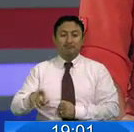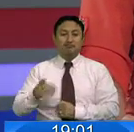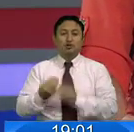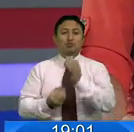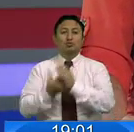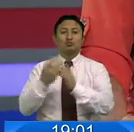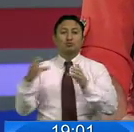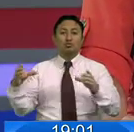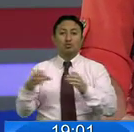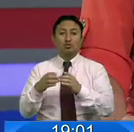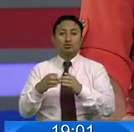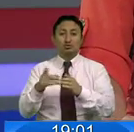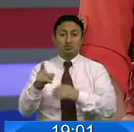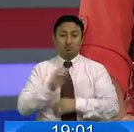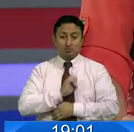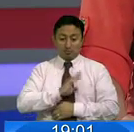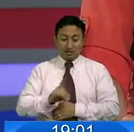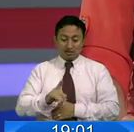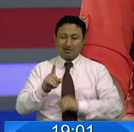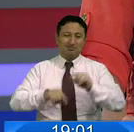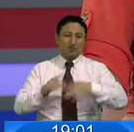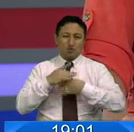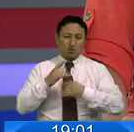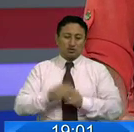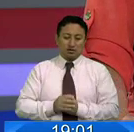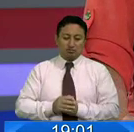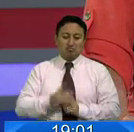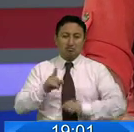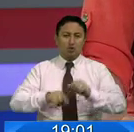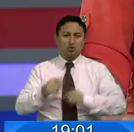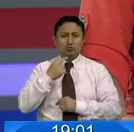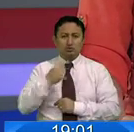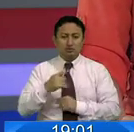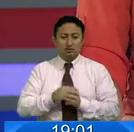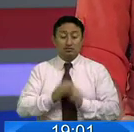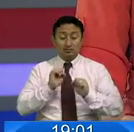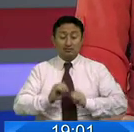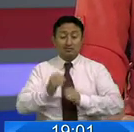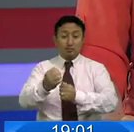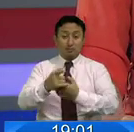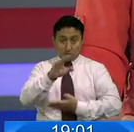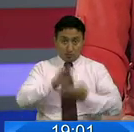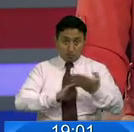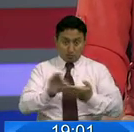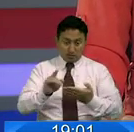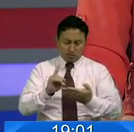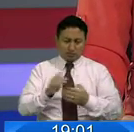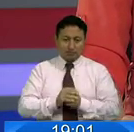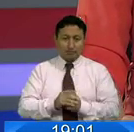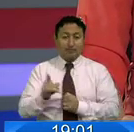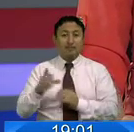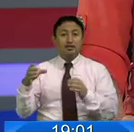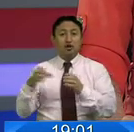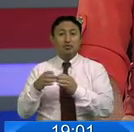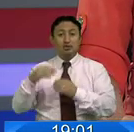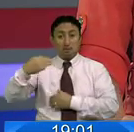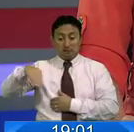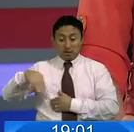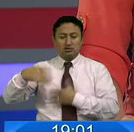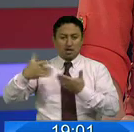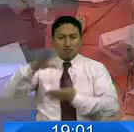de la Comisión de Ética, a pesar de los pedidos de suspender la aprobación del informe. La Comisión la aprobó este